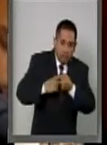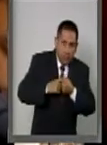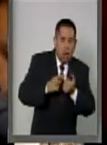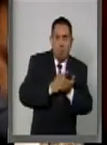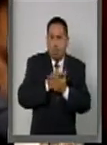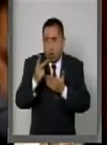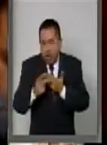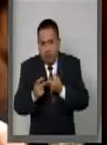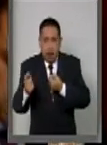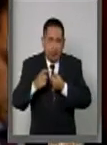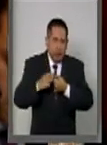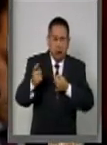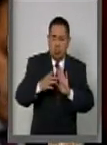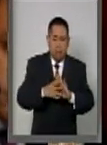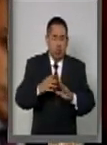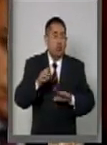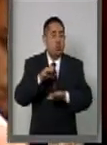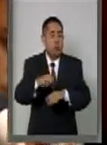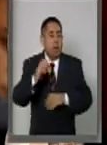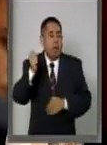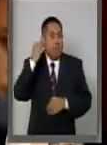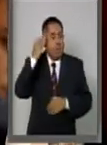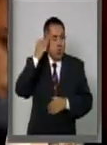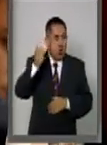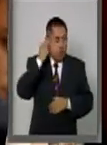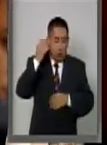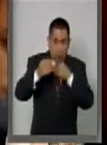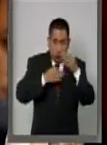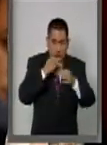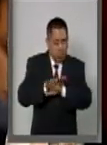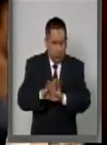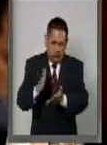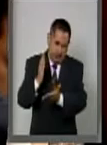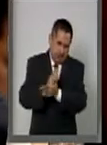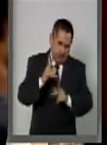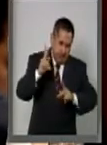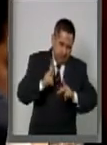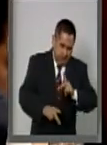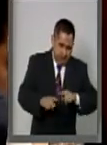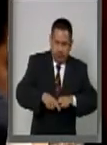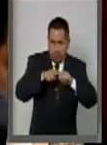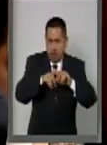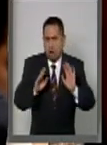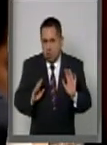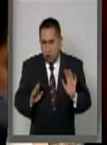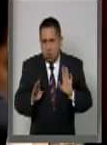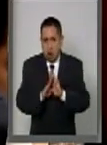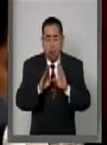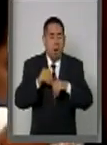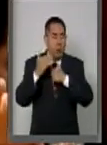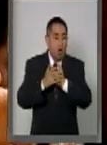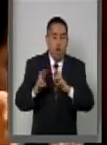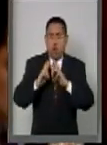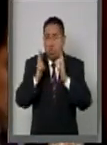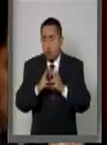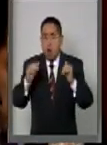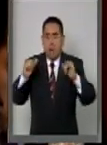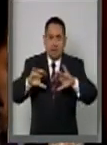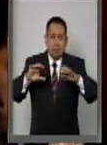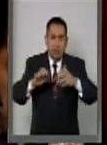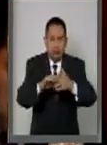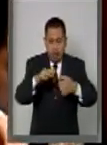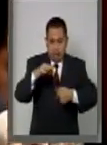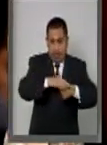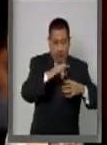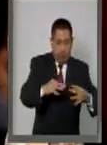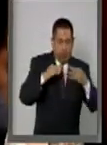programas durante el periodo de las campañas. El año que entra habrán de suspenderse también eventos masivos, reuniones y asambleas en el mismo